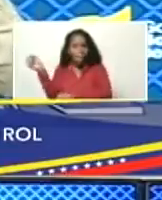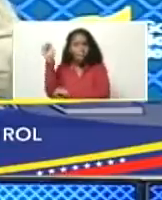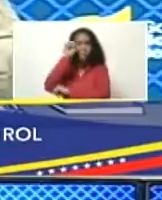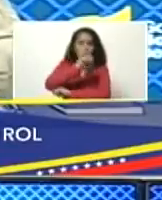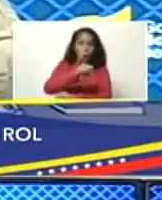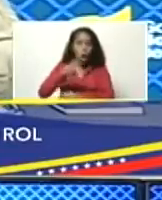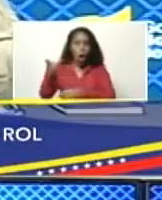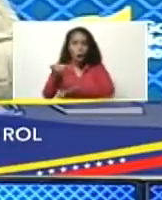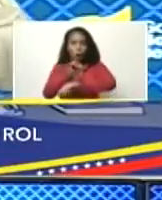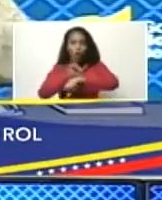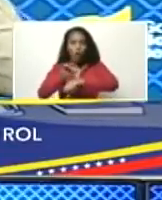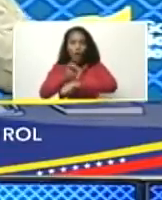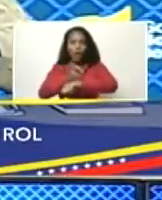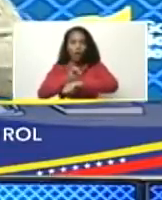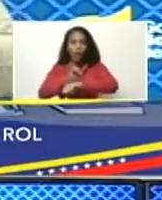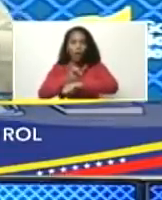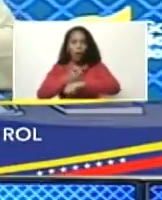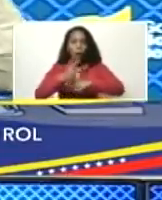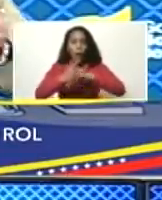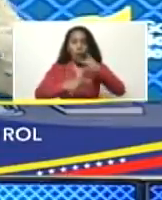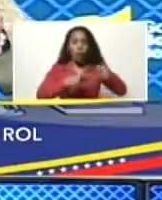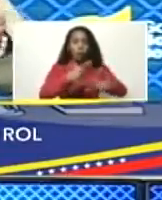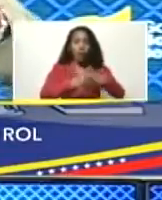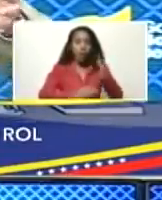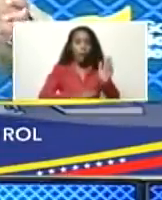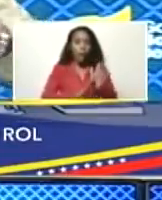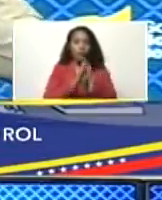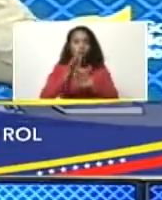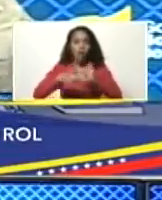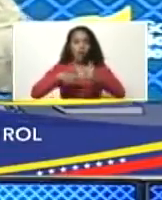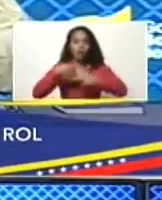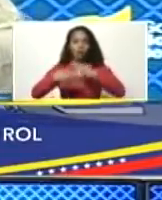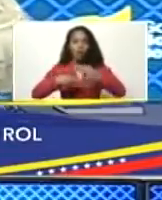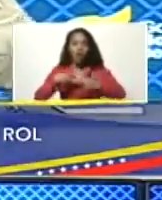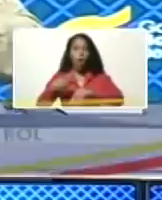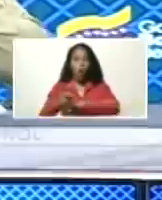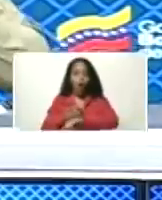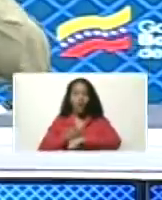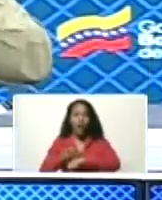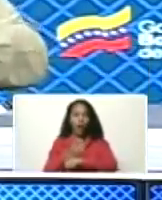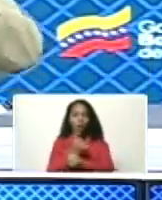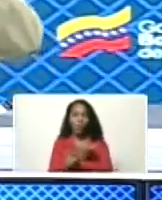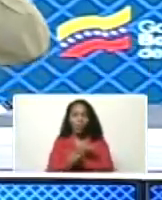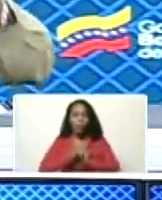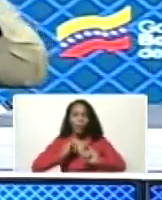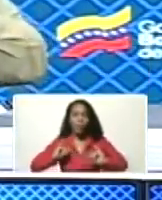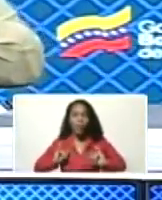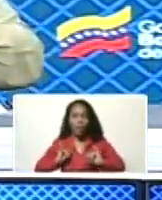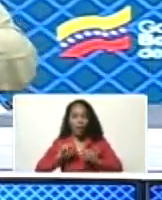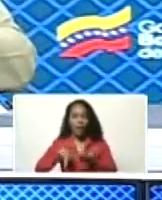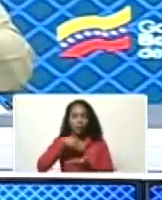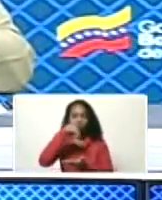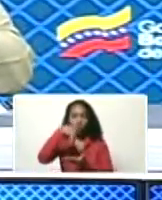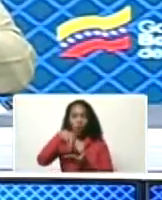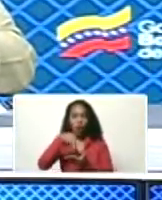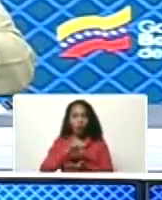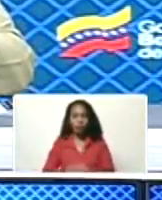los gobiernos progresistas, revolucionarios, a los gobiernos independentistas,